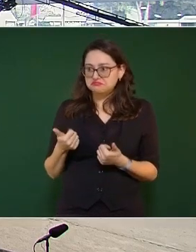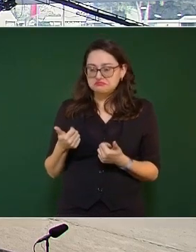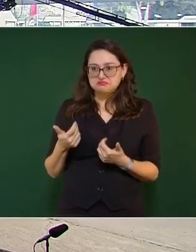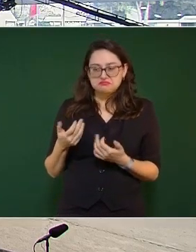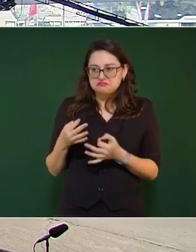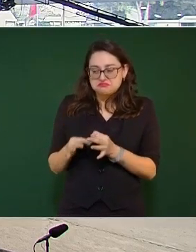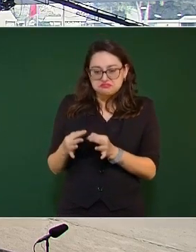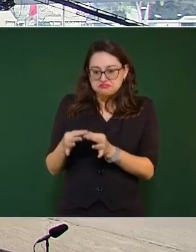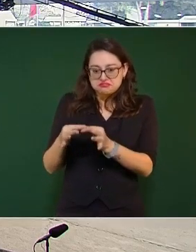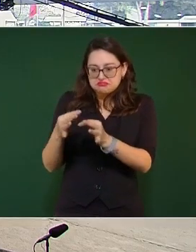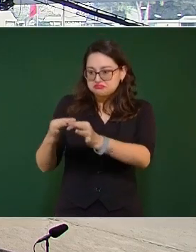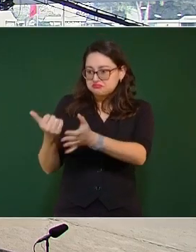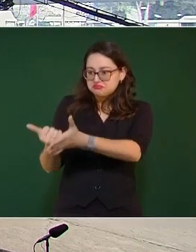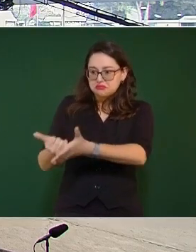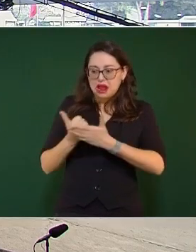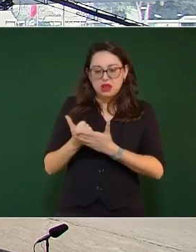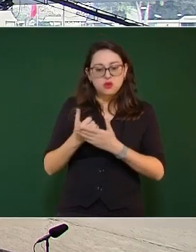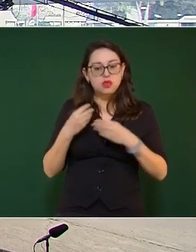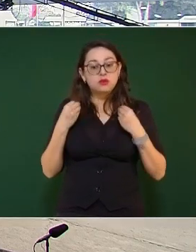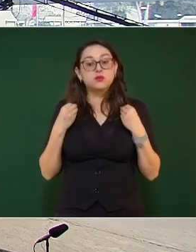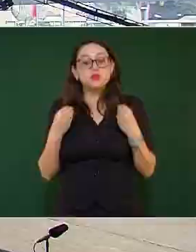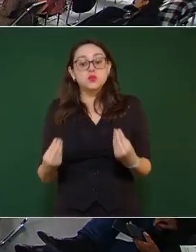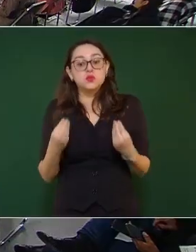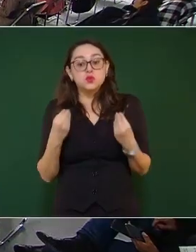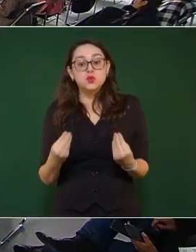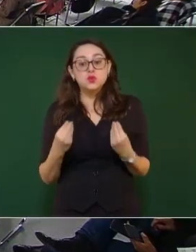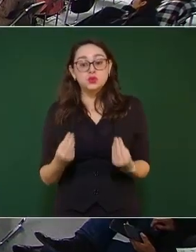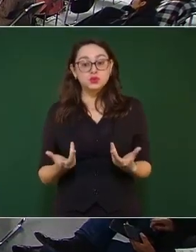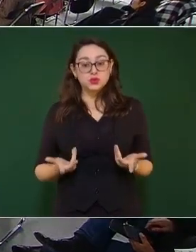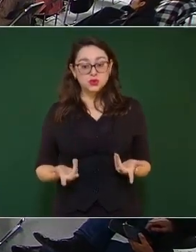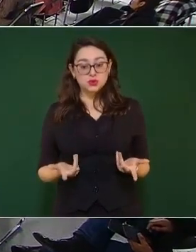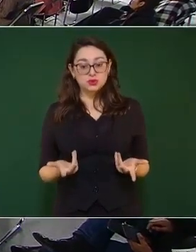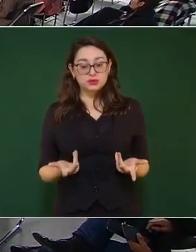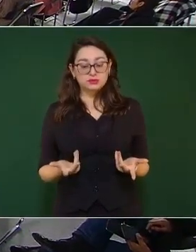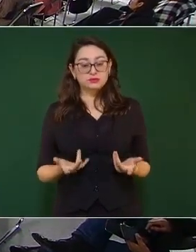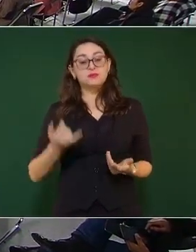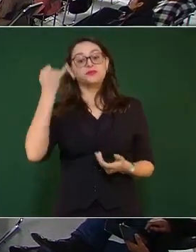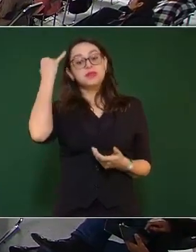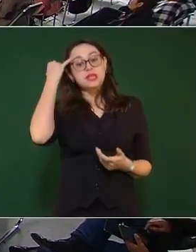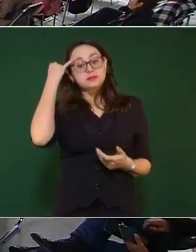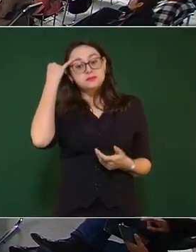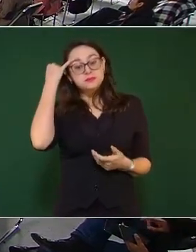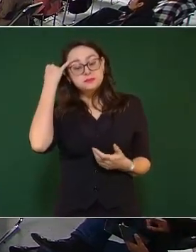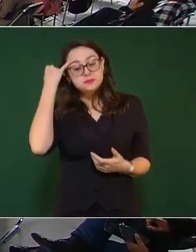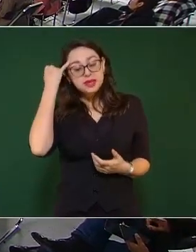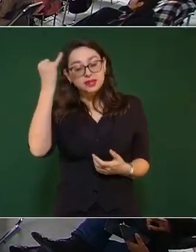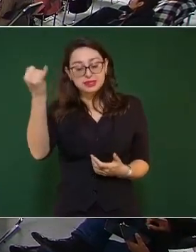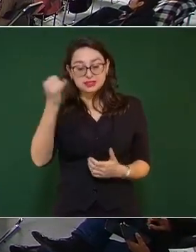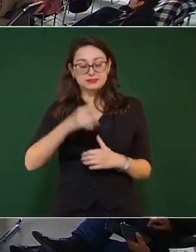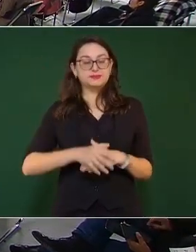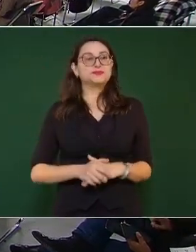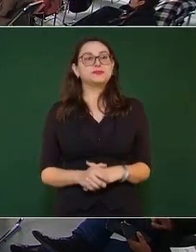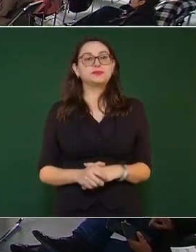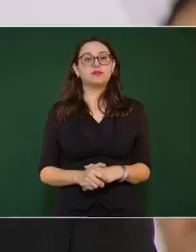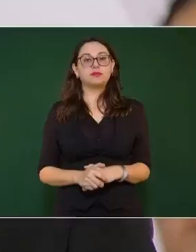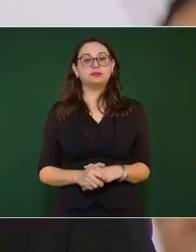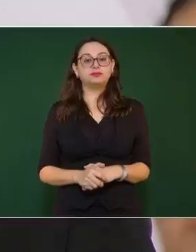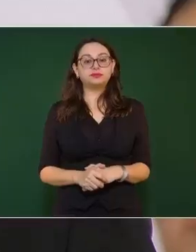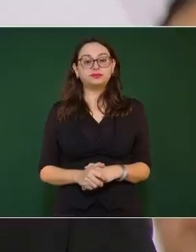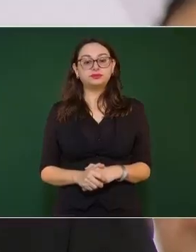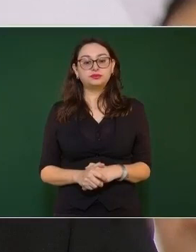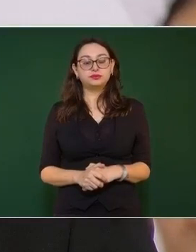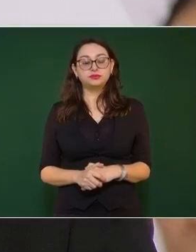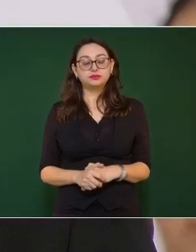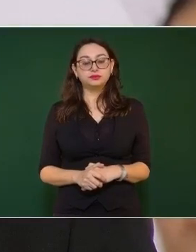Me ha ayudado muchísimo. Imaginen que teníamos el problema